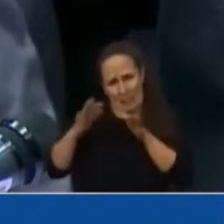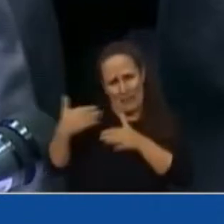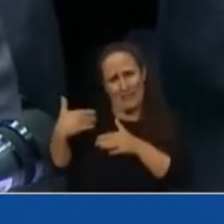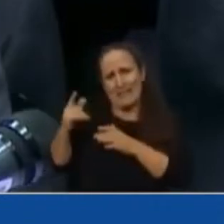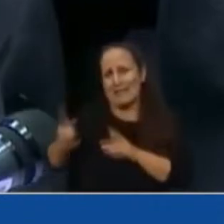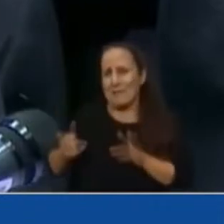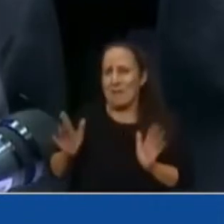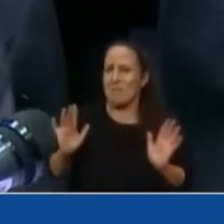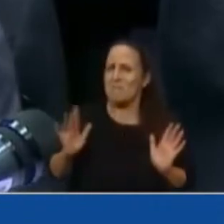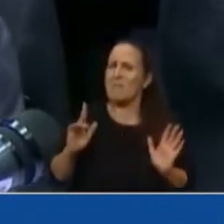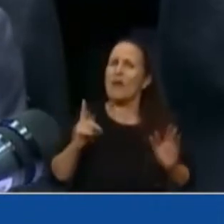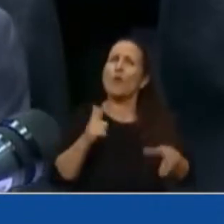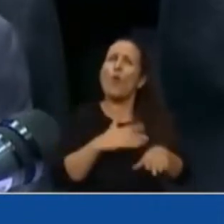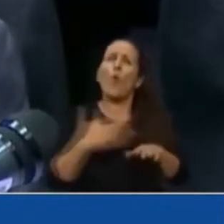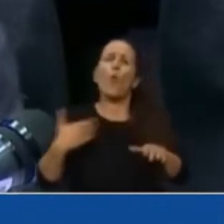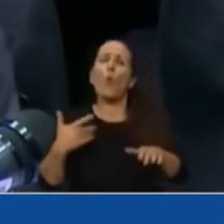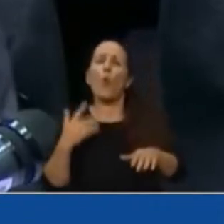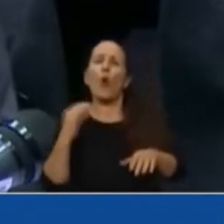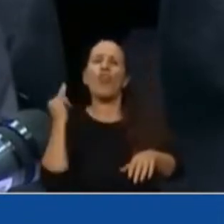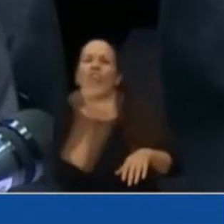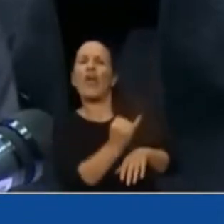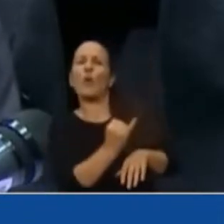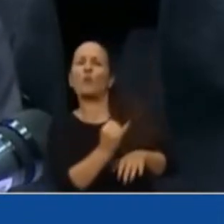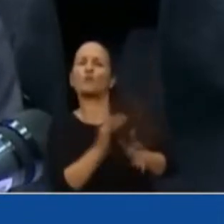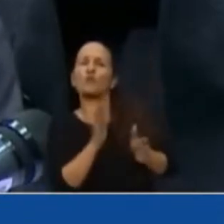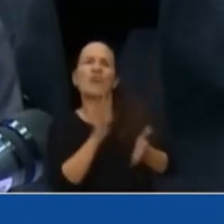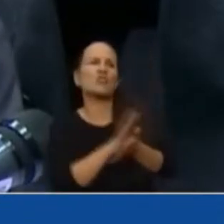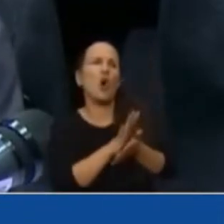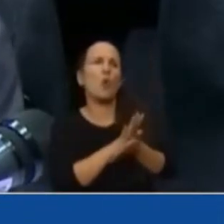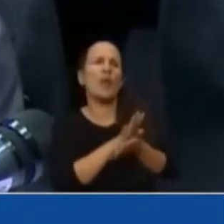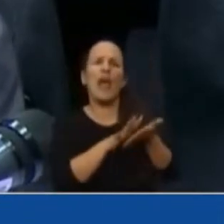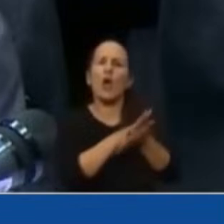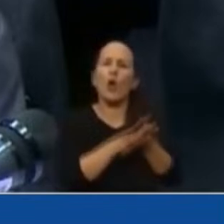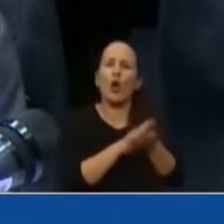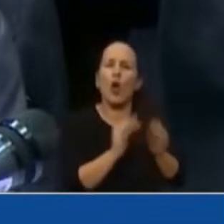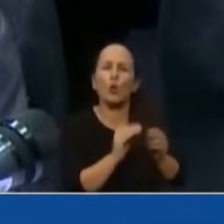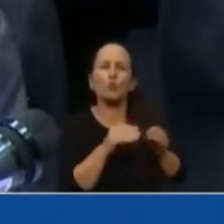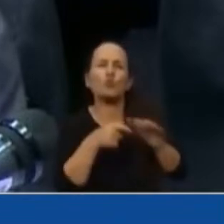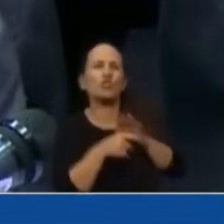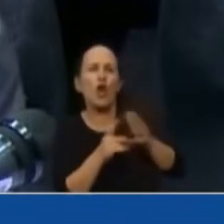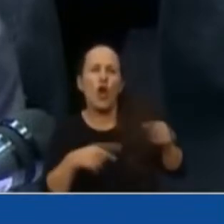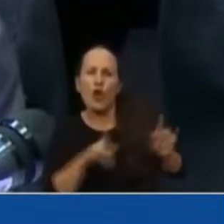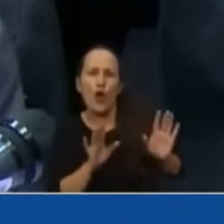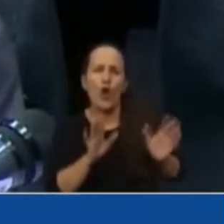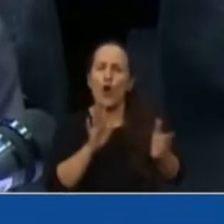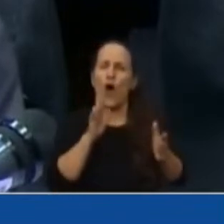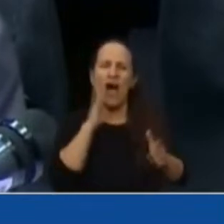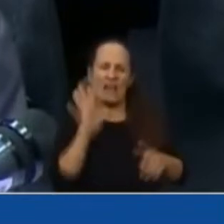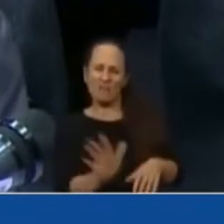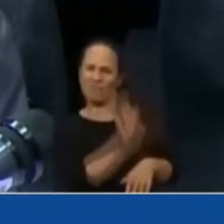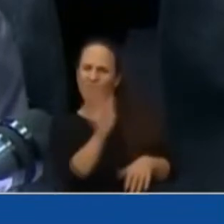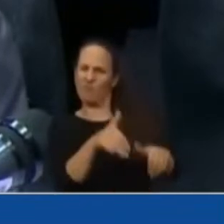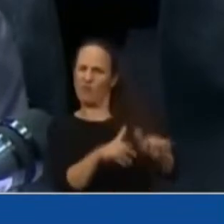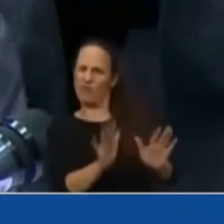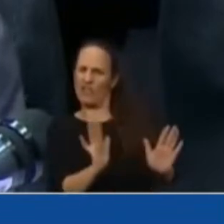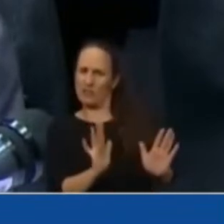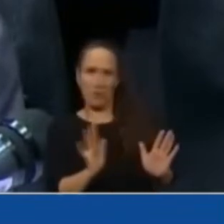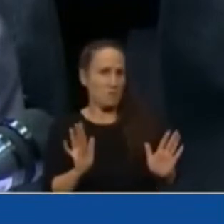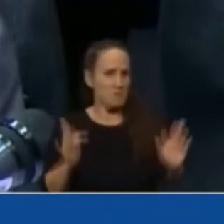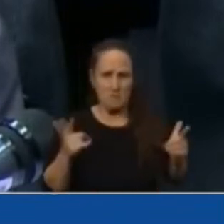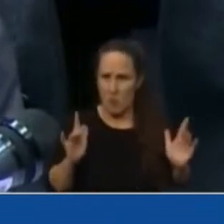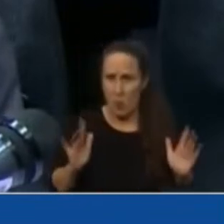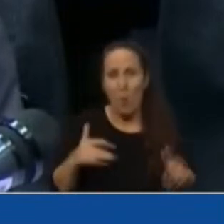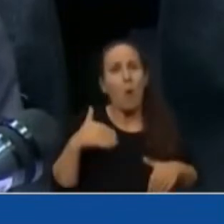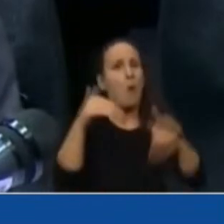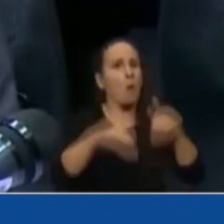tenido denuncias enormes de fraudes o resultados electorales completamente sospechosos, y menos en